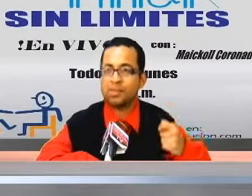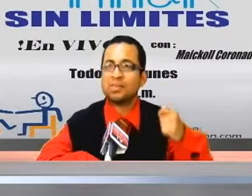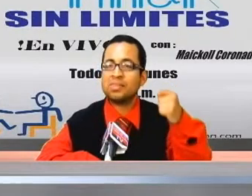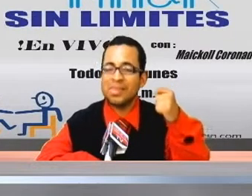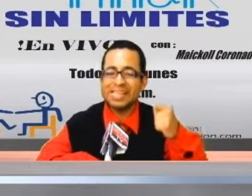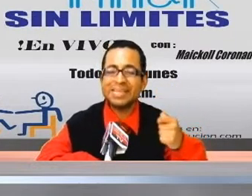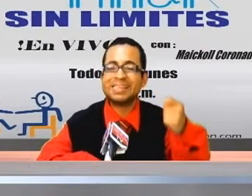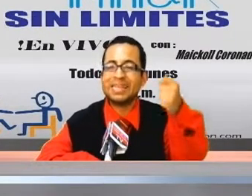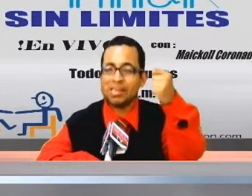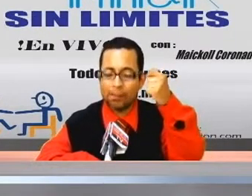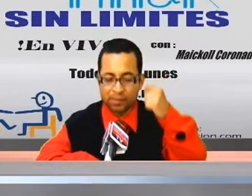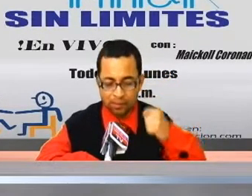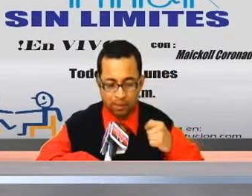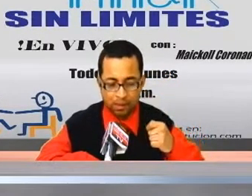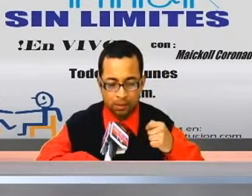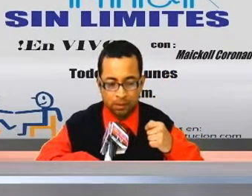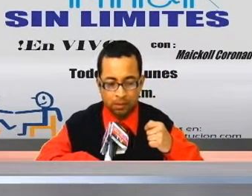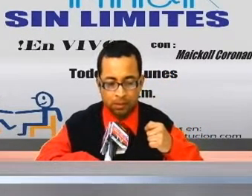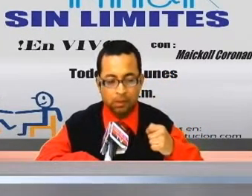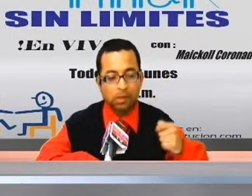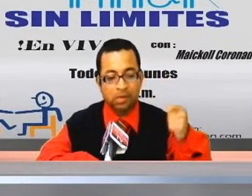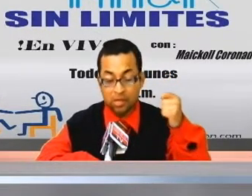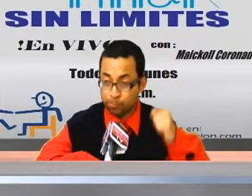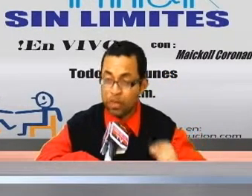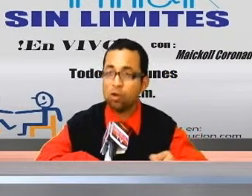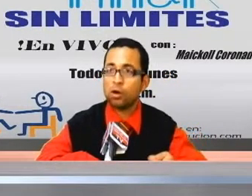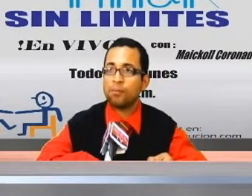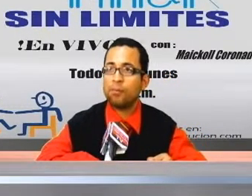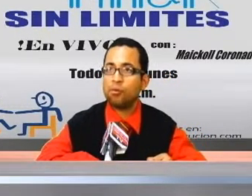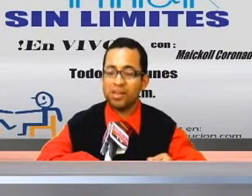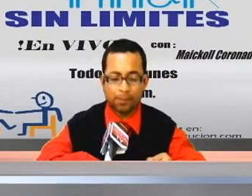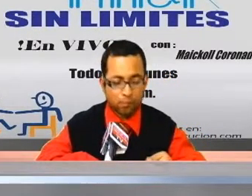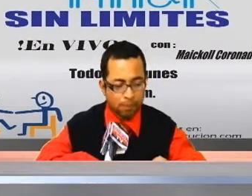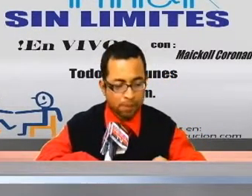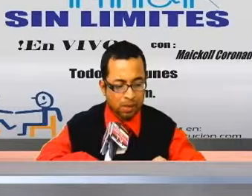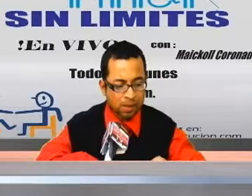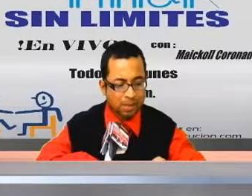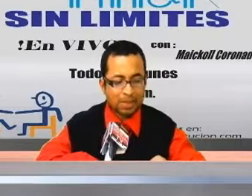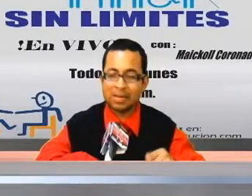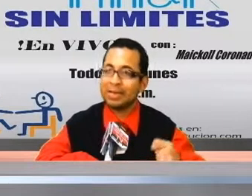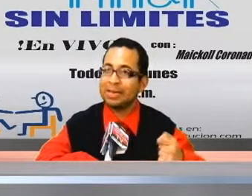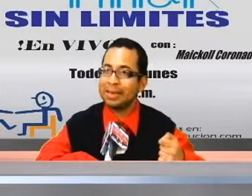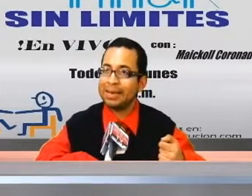tema de discapacidad. Y espero que, por favor, este programa